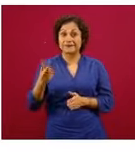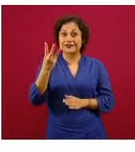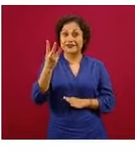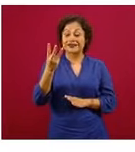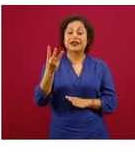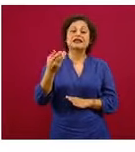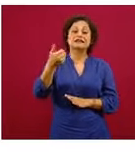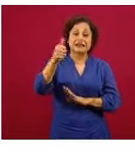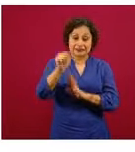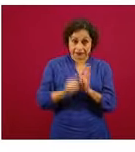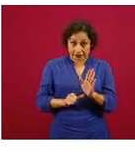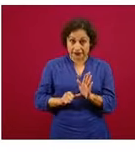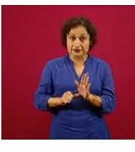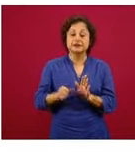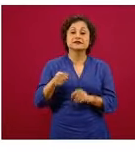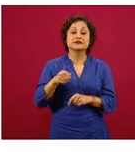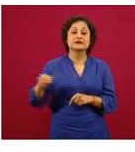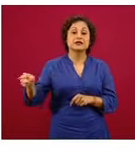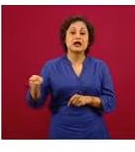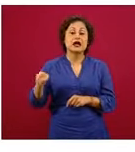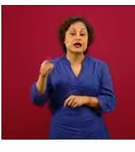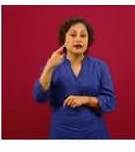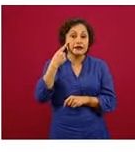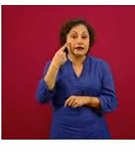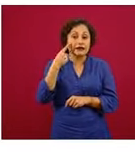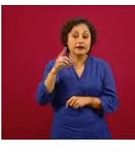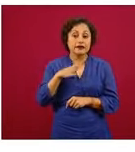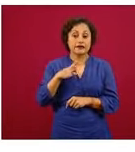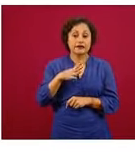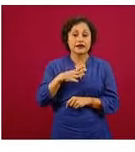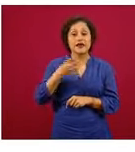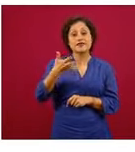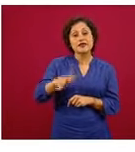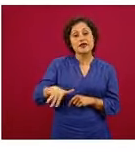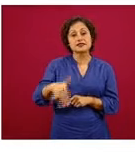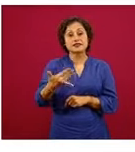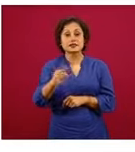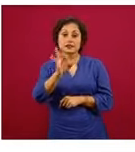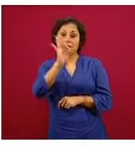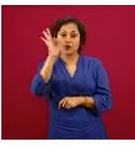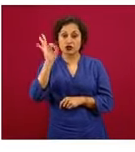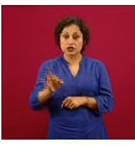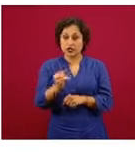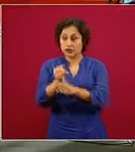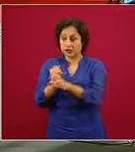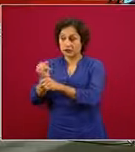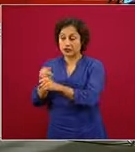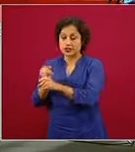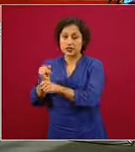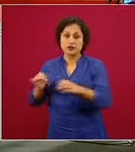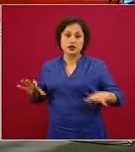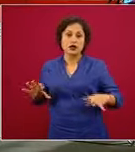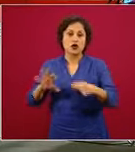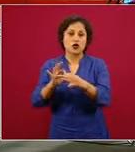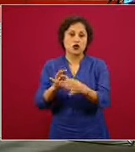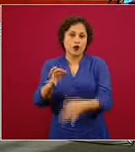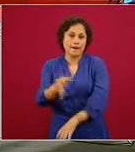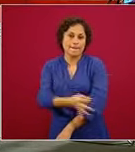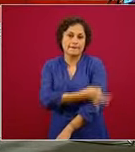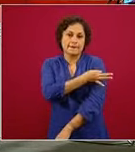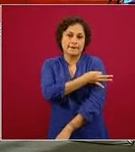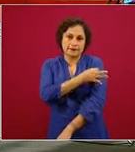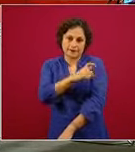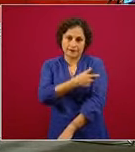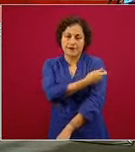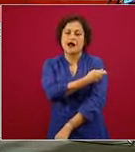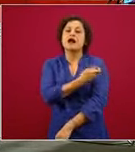muestran esta cifra, de los cuales alrededor del 10-15% se relacionan con el tema de las vacunas, que